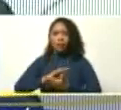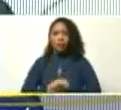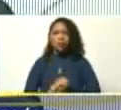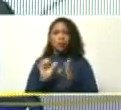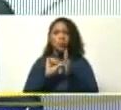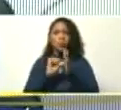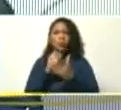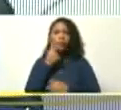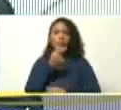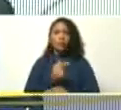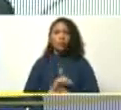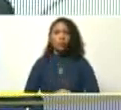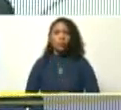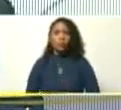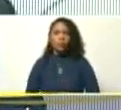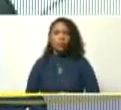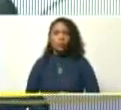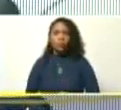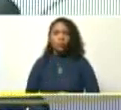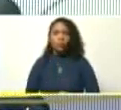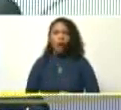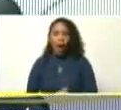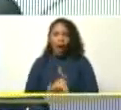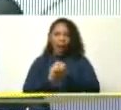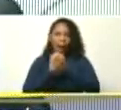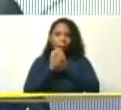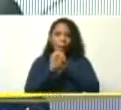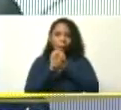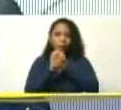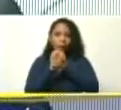donde decía: la amistad